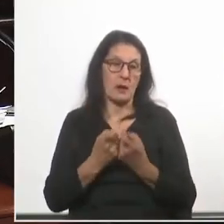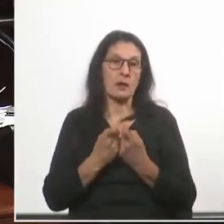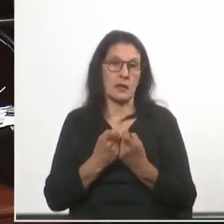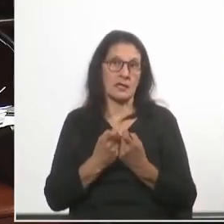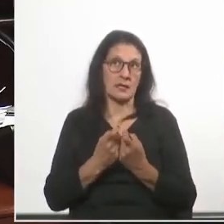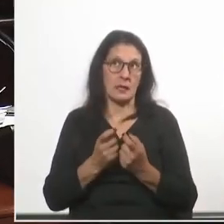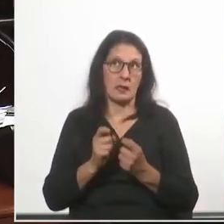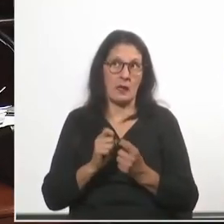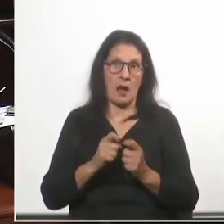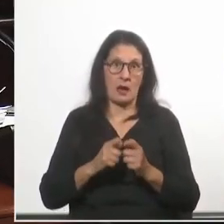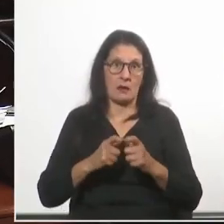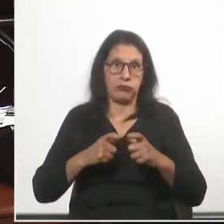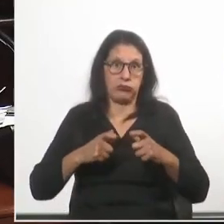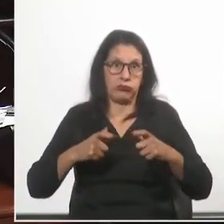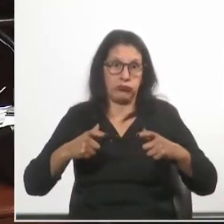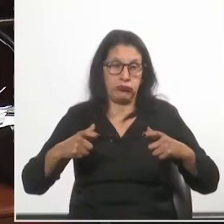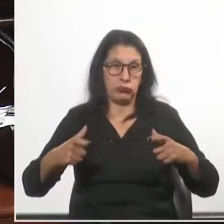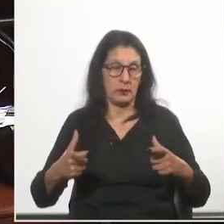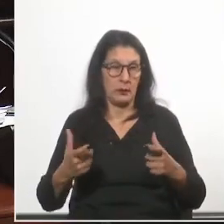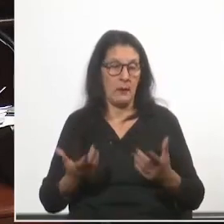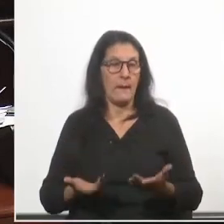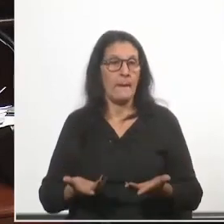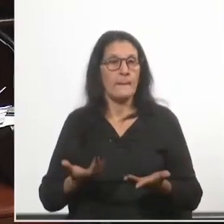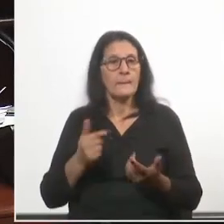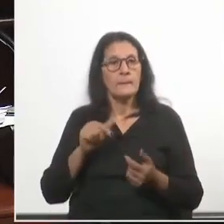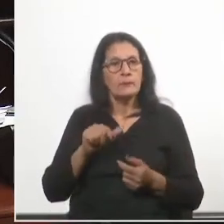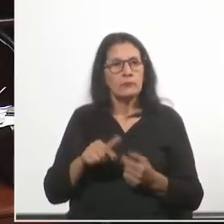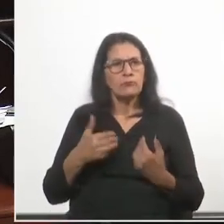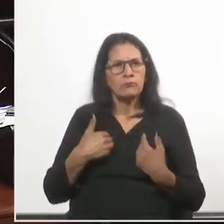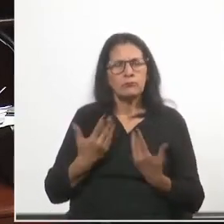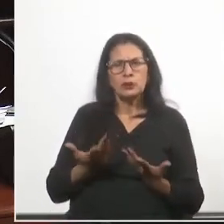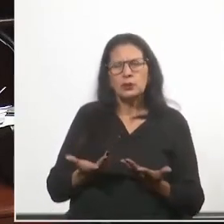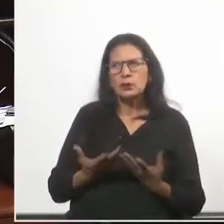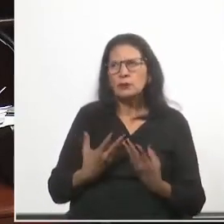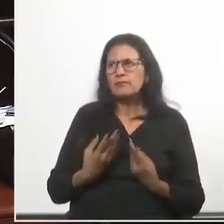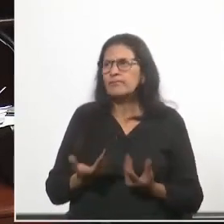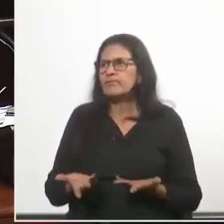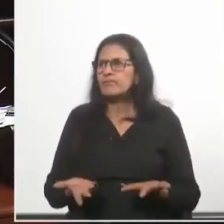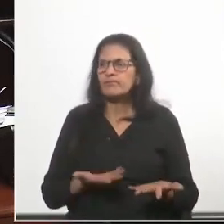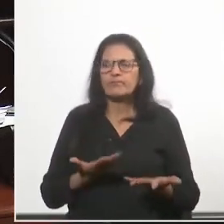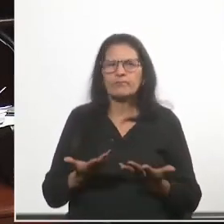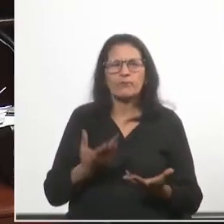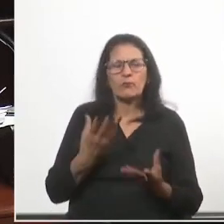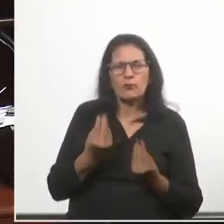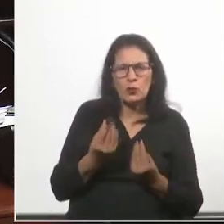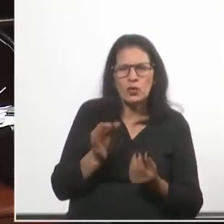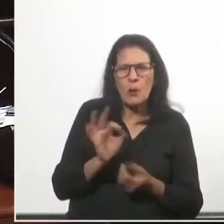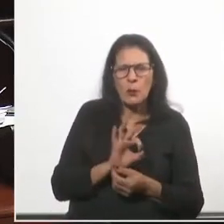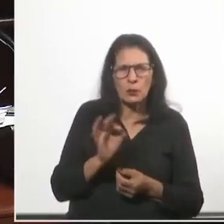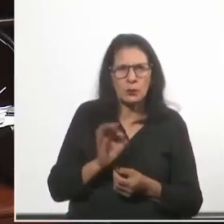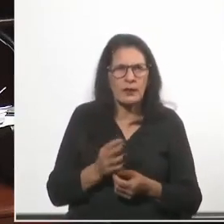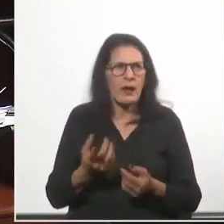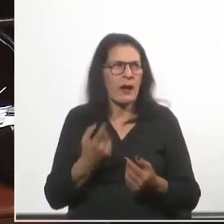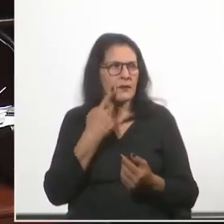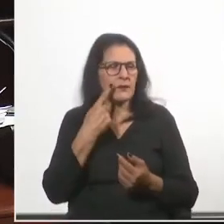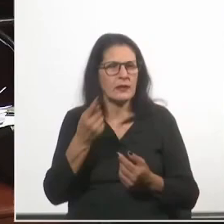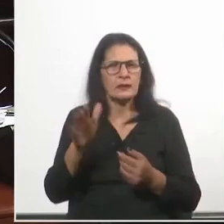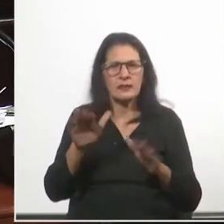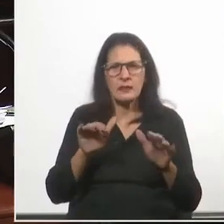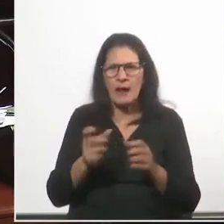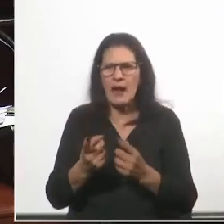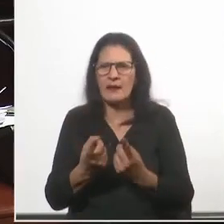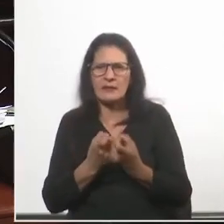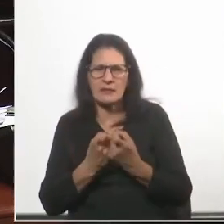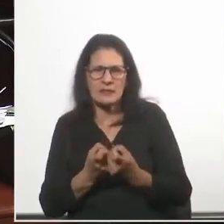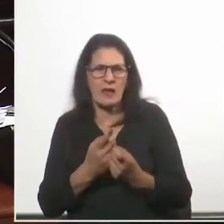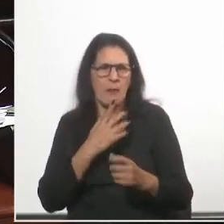imperiosamente crecer. Y yo he sentido en muchas oportunidades invocar la necesidad